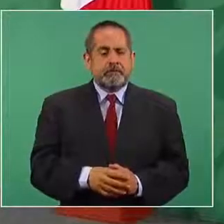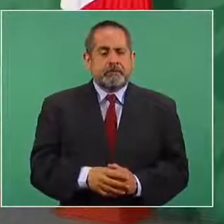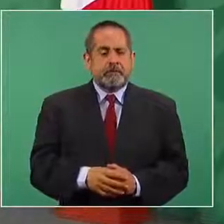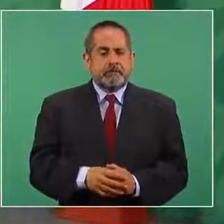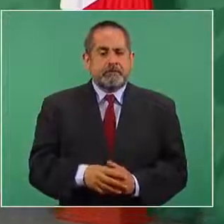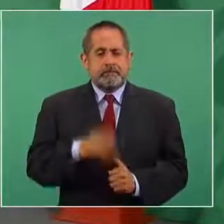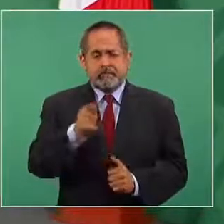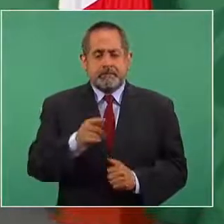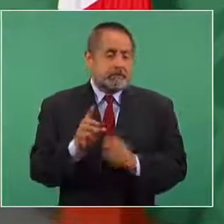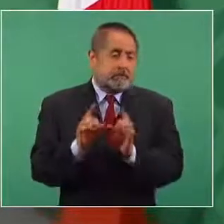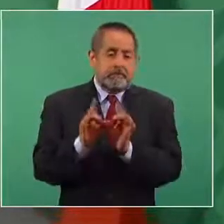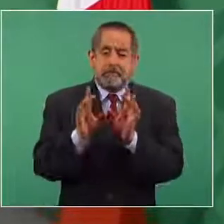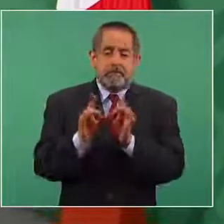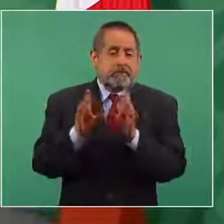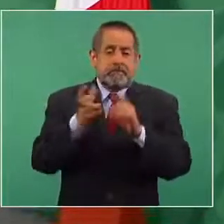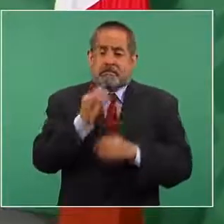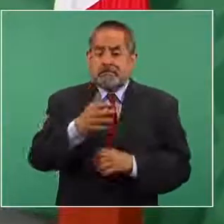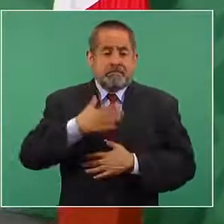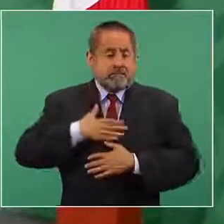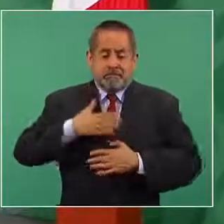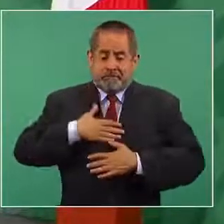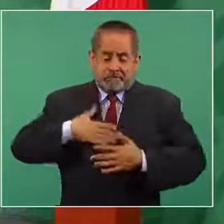que son gajes del oficio.